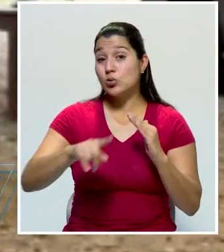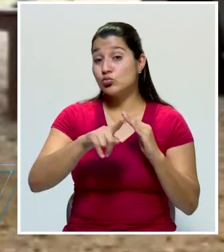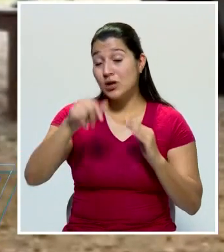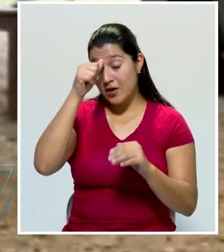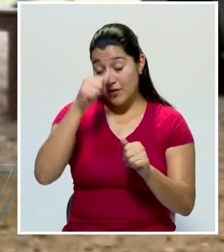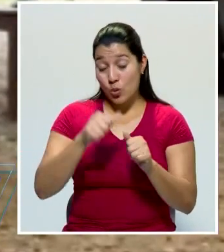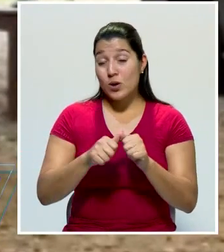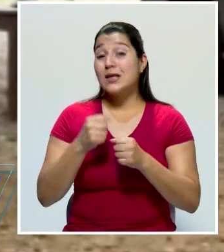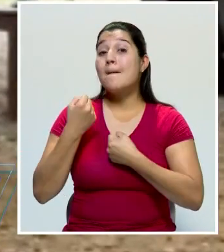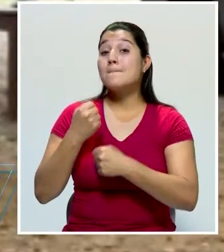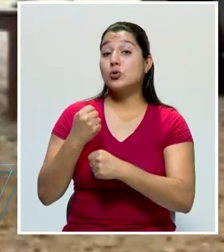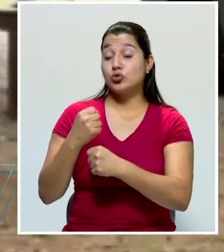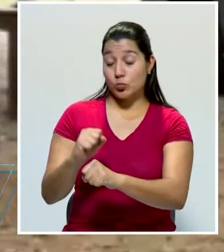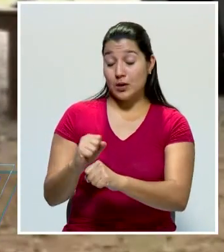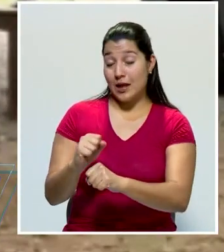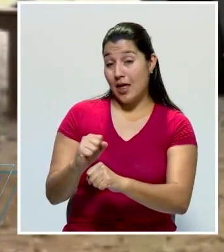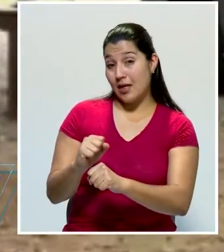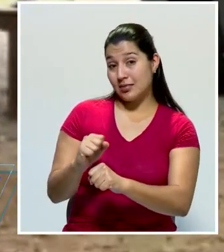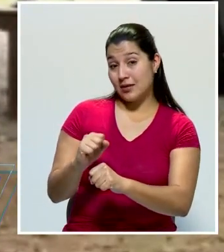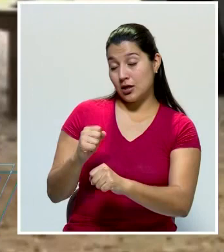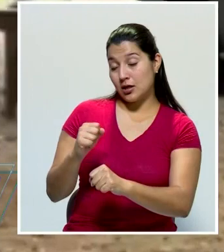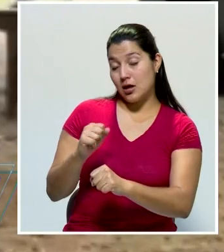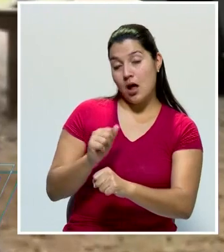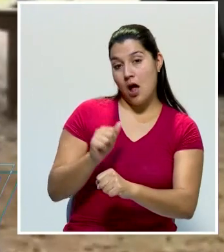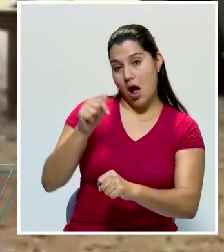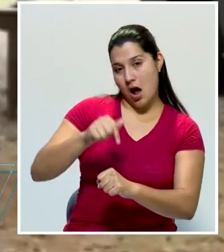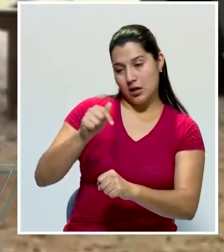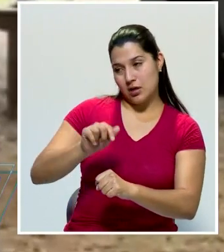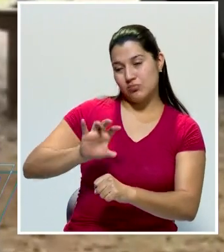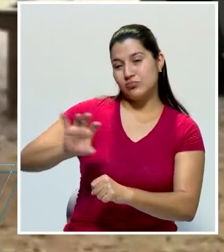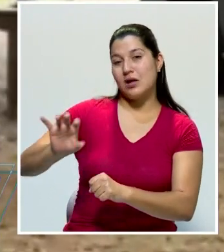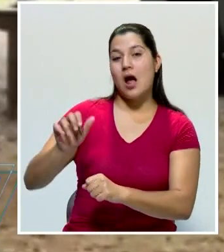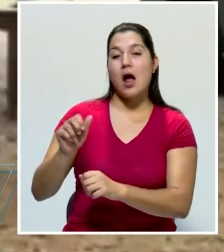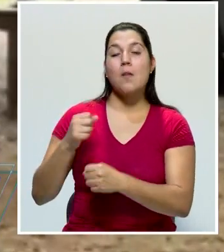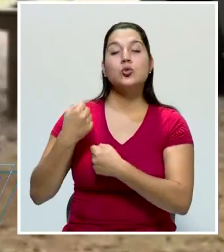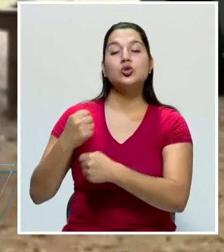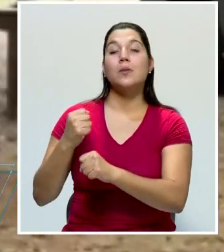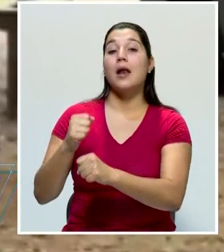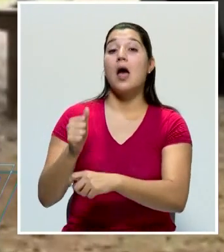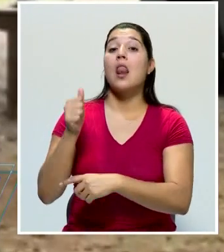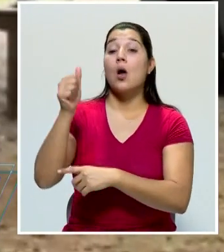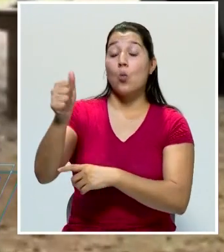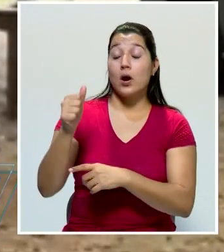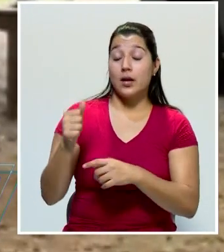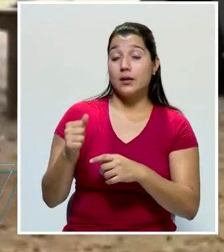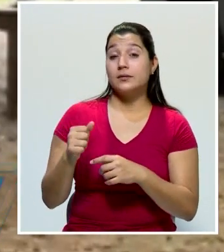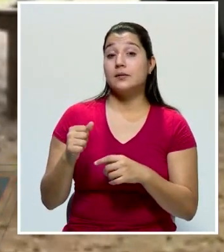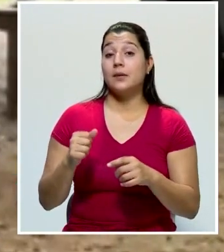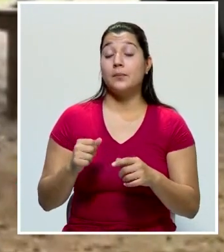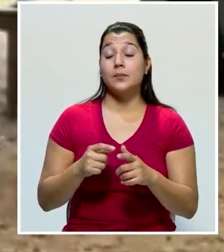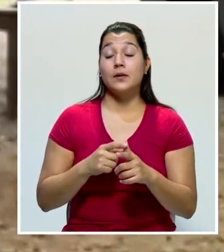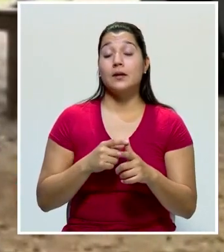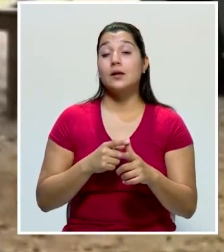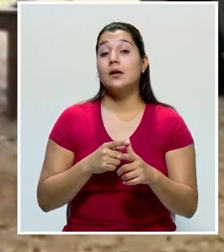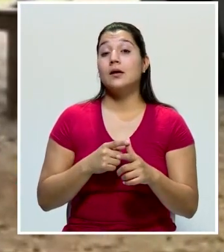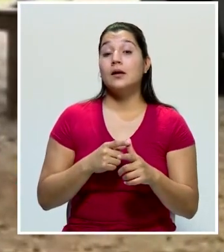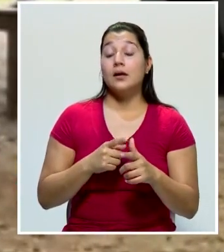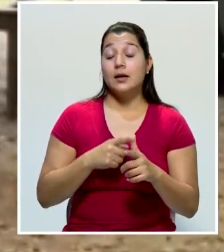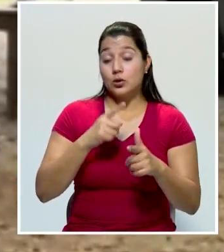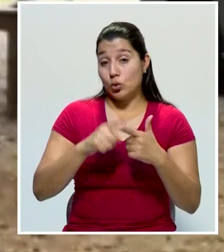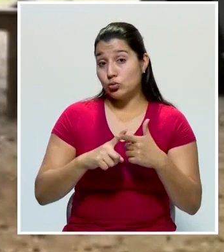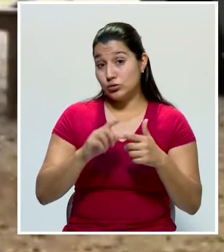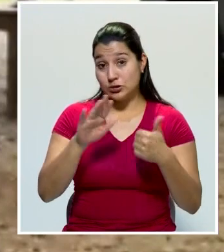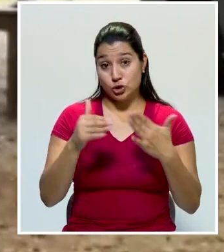gobierno local, digamos, nosotros que pertenecemos a San Carlos, igual que todos los 10 municipalidades por donde va a pasar los 10 distritos, cantones, pero donde va a pasar el proyecto, se van a